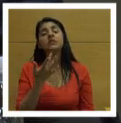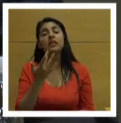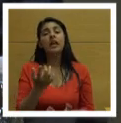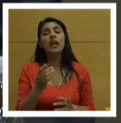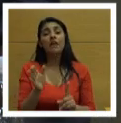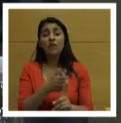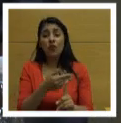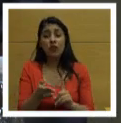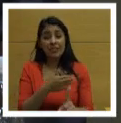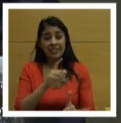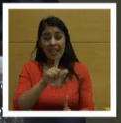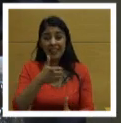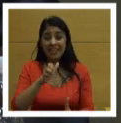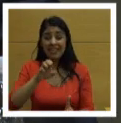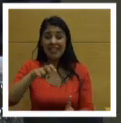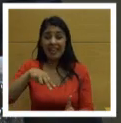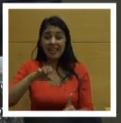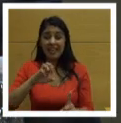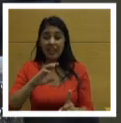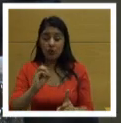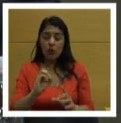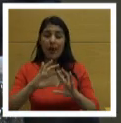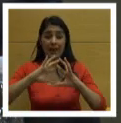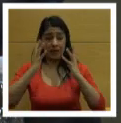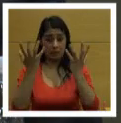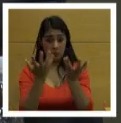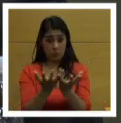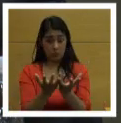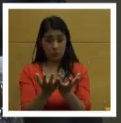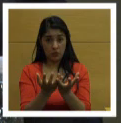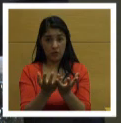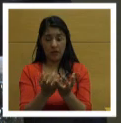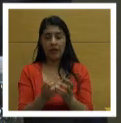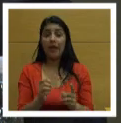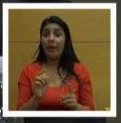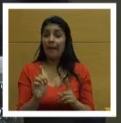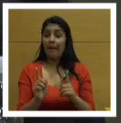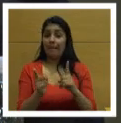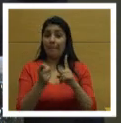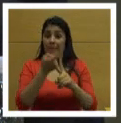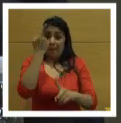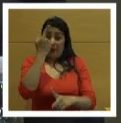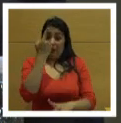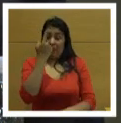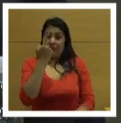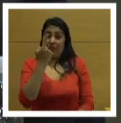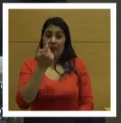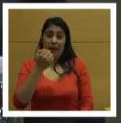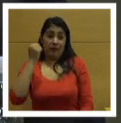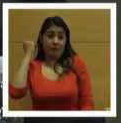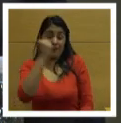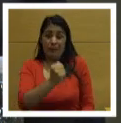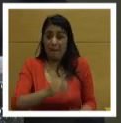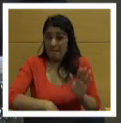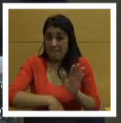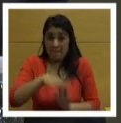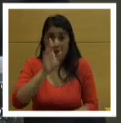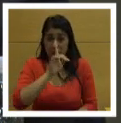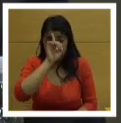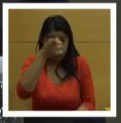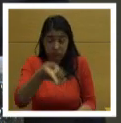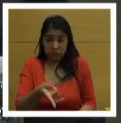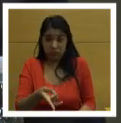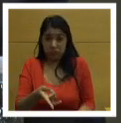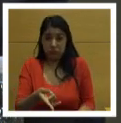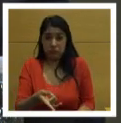mundial es, en primer lugar, el crimen más común pero menos denunciado. En segundo